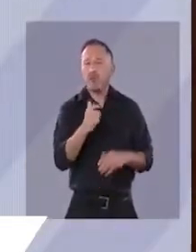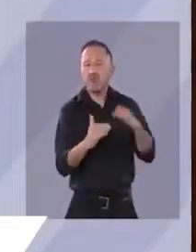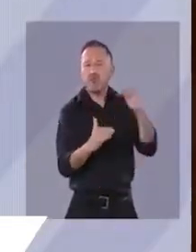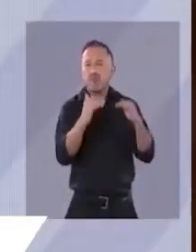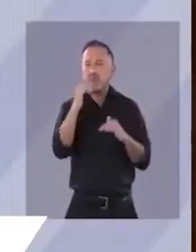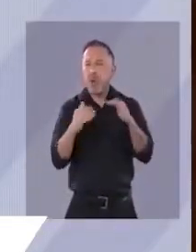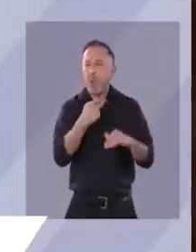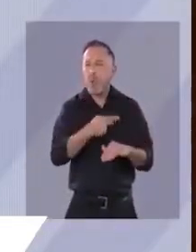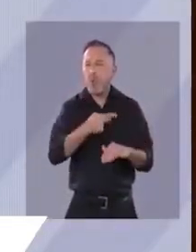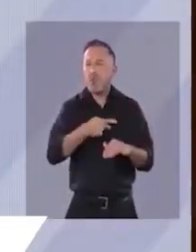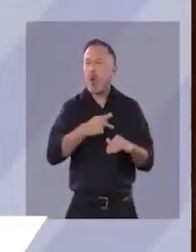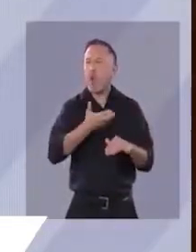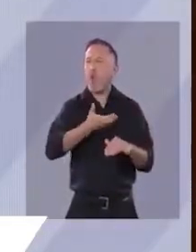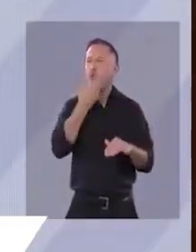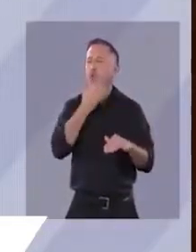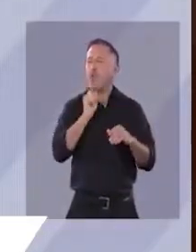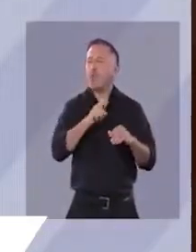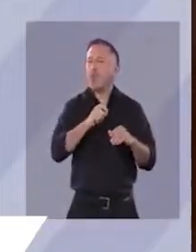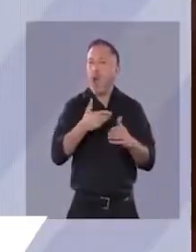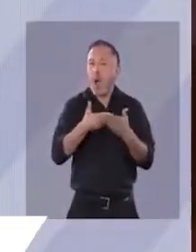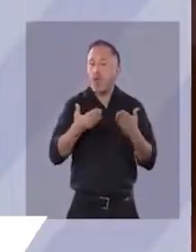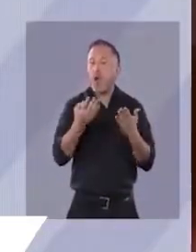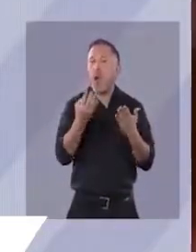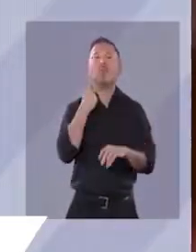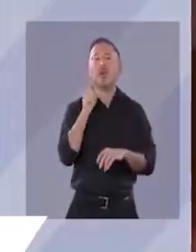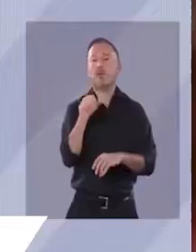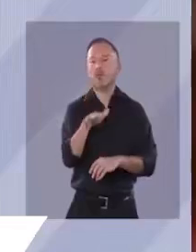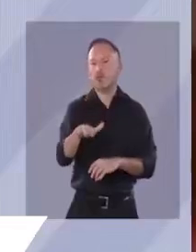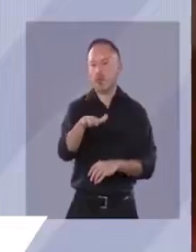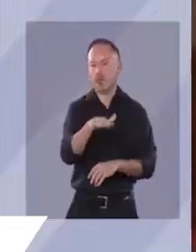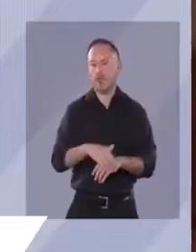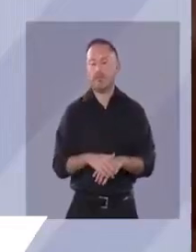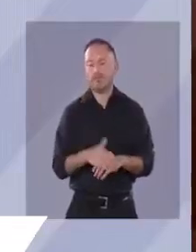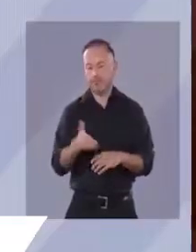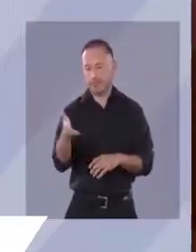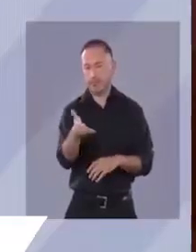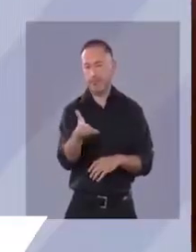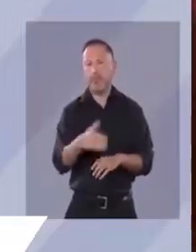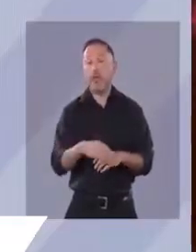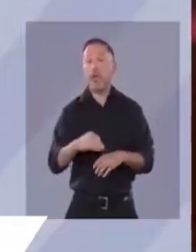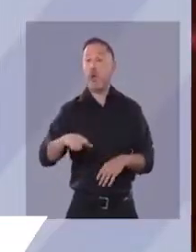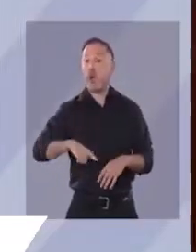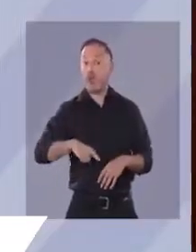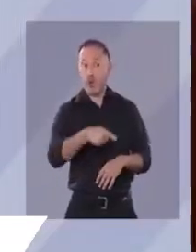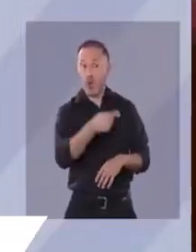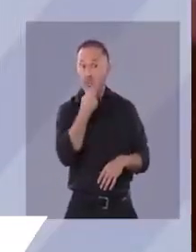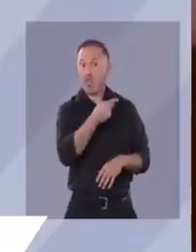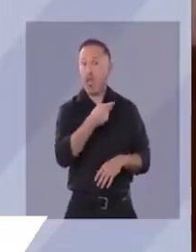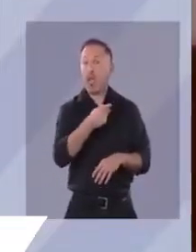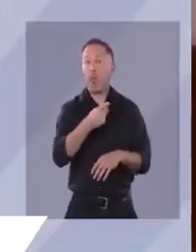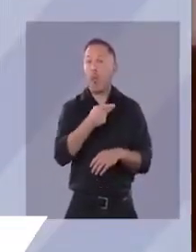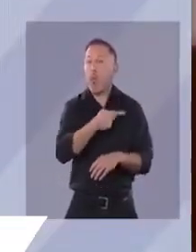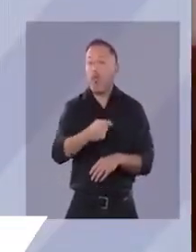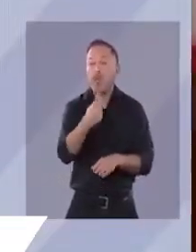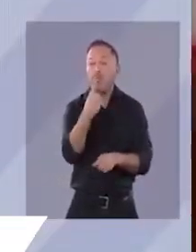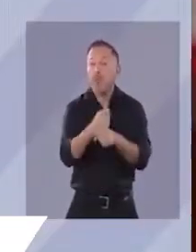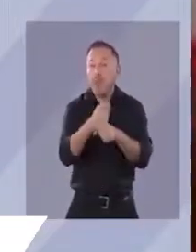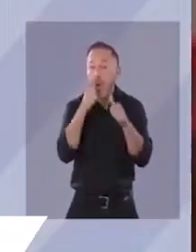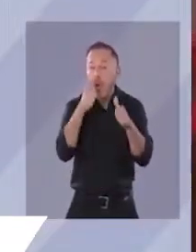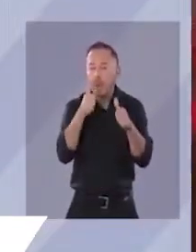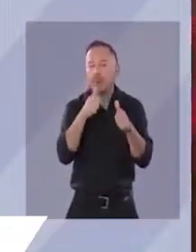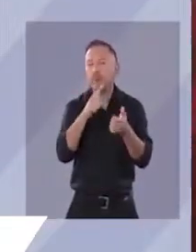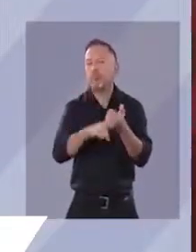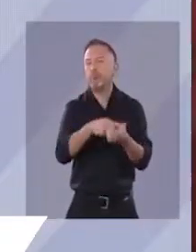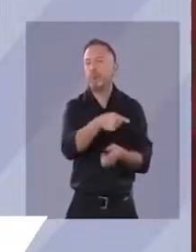angustia, de no saber atender a la realidad, pues reconoce que el PRIAN es